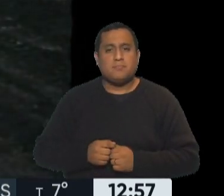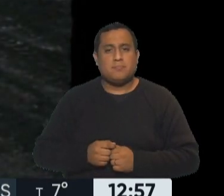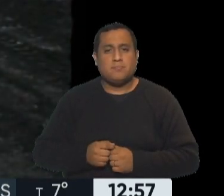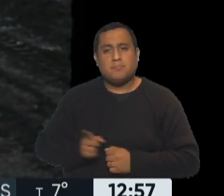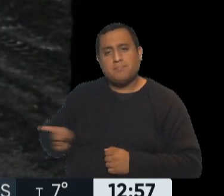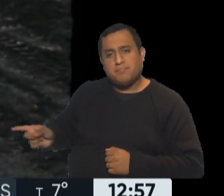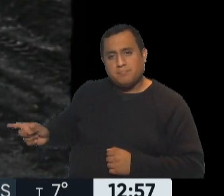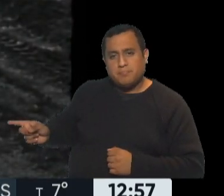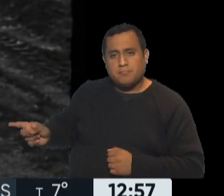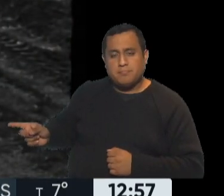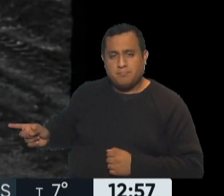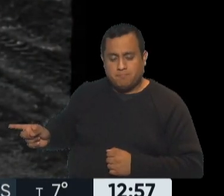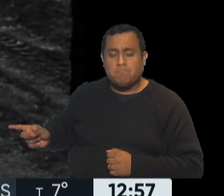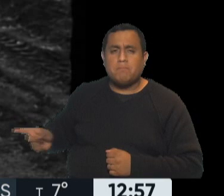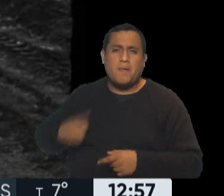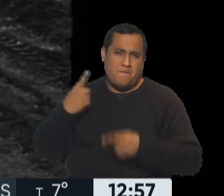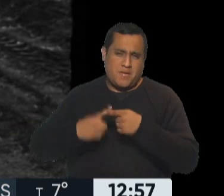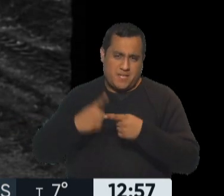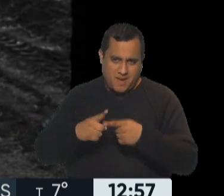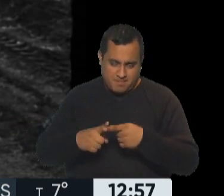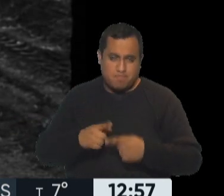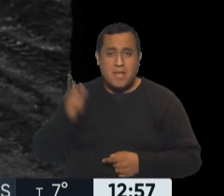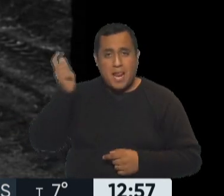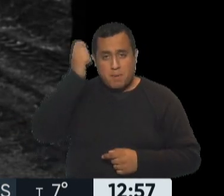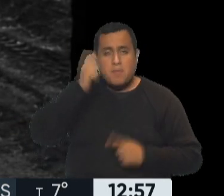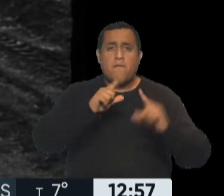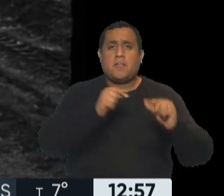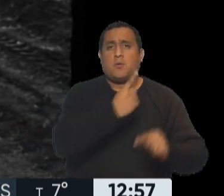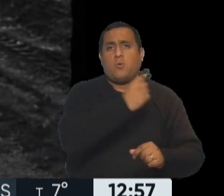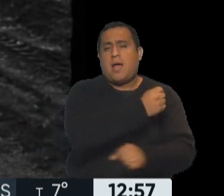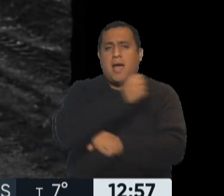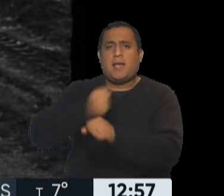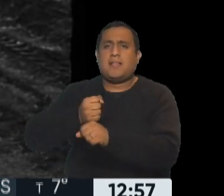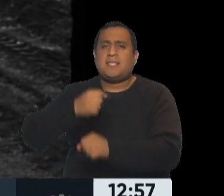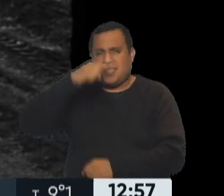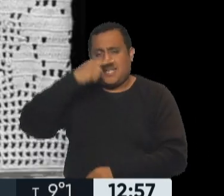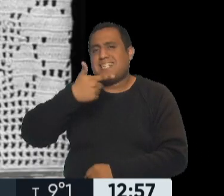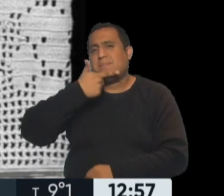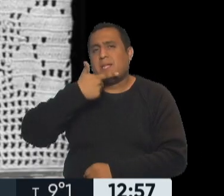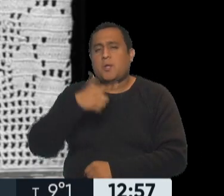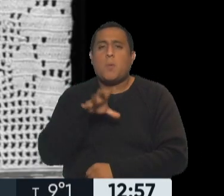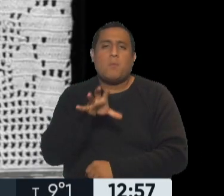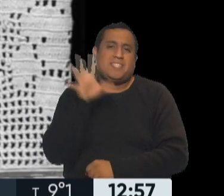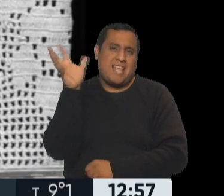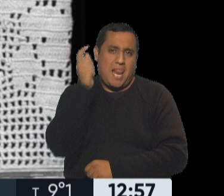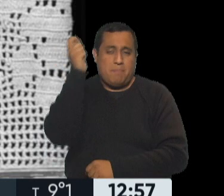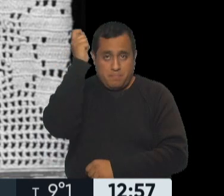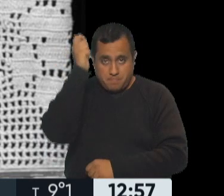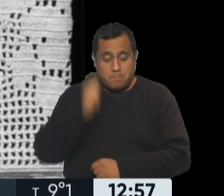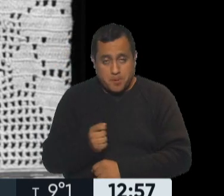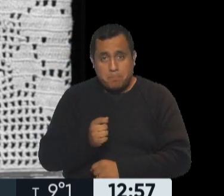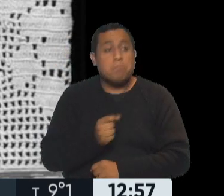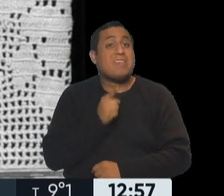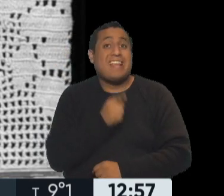de General Pico, que también se va a realizar del 1 al 7 de septiembre en la provincia de La Pampa, que va a tener